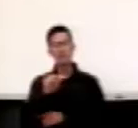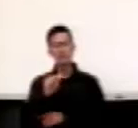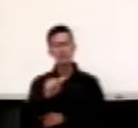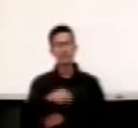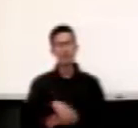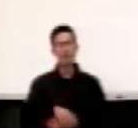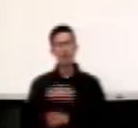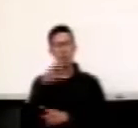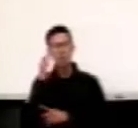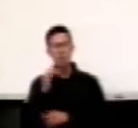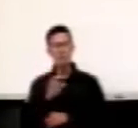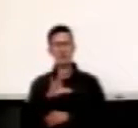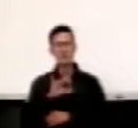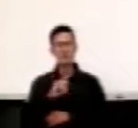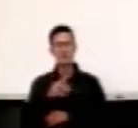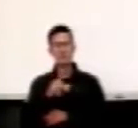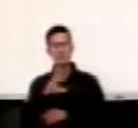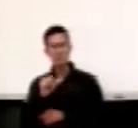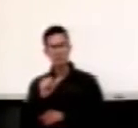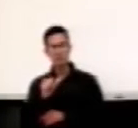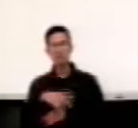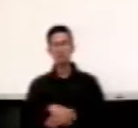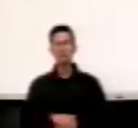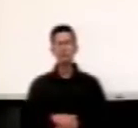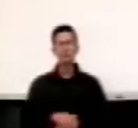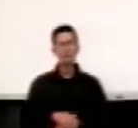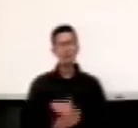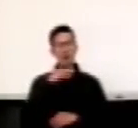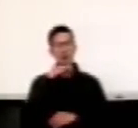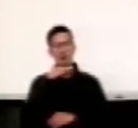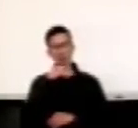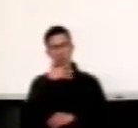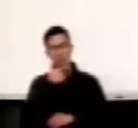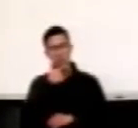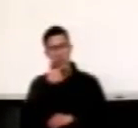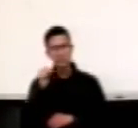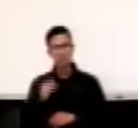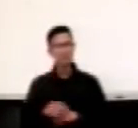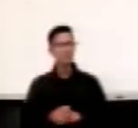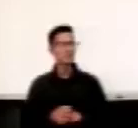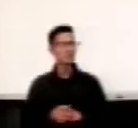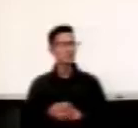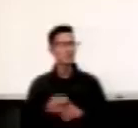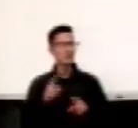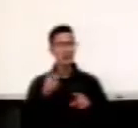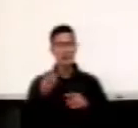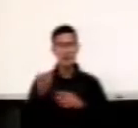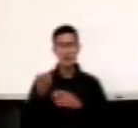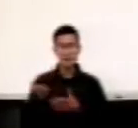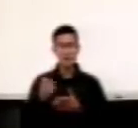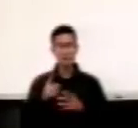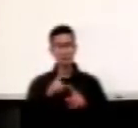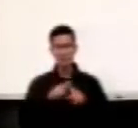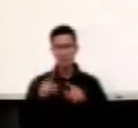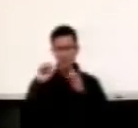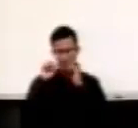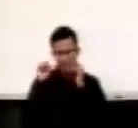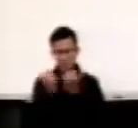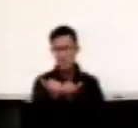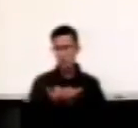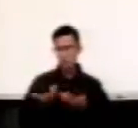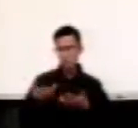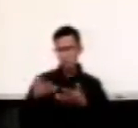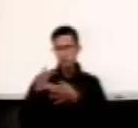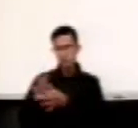Colombia, en Costa Rica, en Inglaterra. Es miembro de distintas asociaciones. Es editor responsable de la